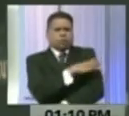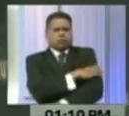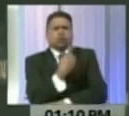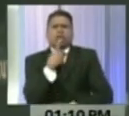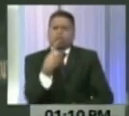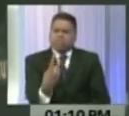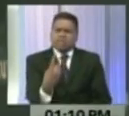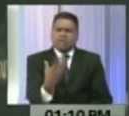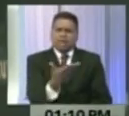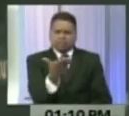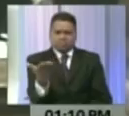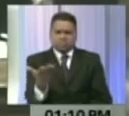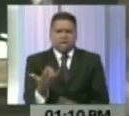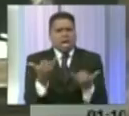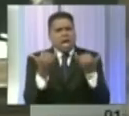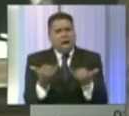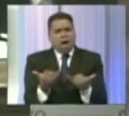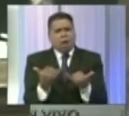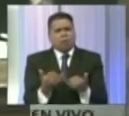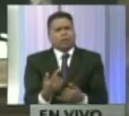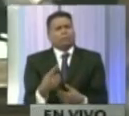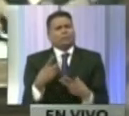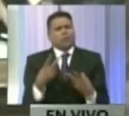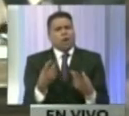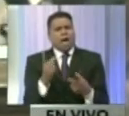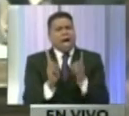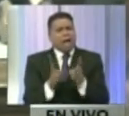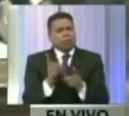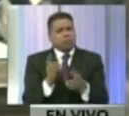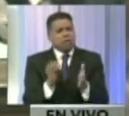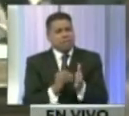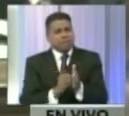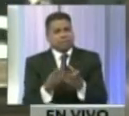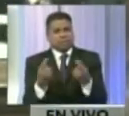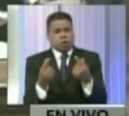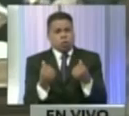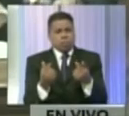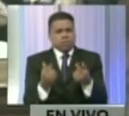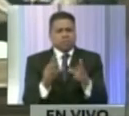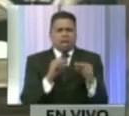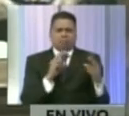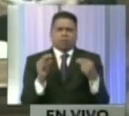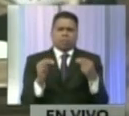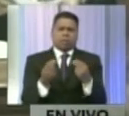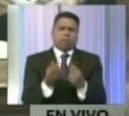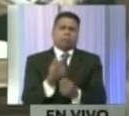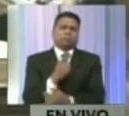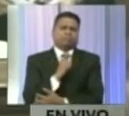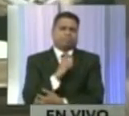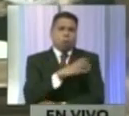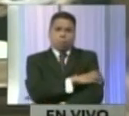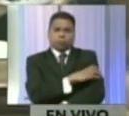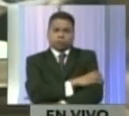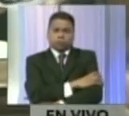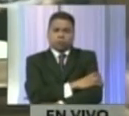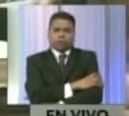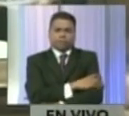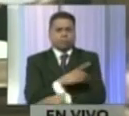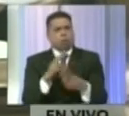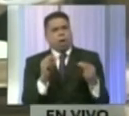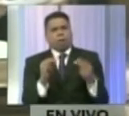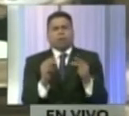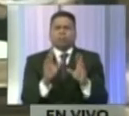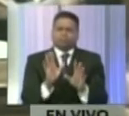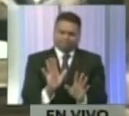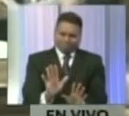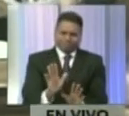una vez. Yo he hablado con economistas que son de oposición. He hablado, y ustedes saben que yo he hablado con ellos. Y